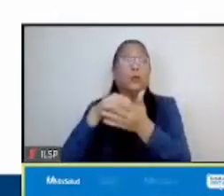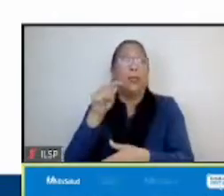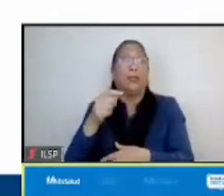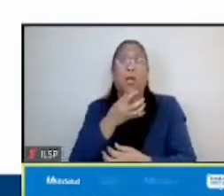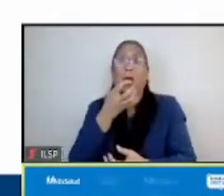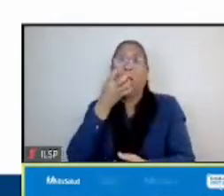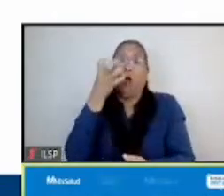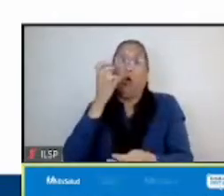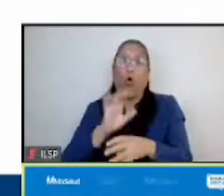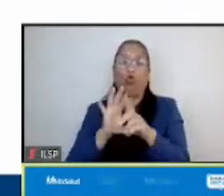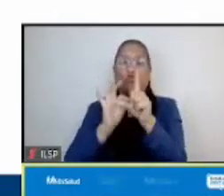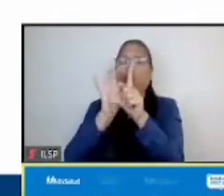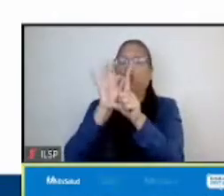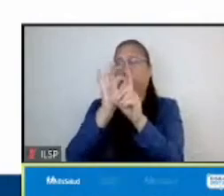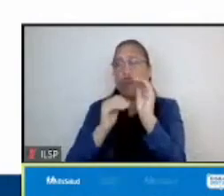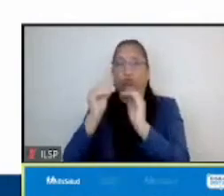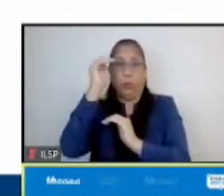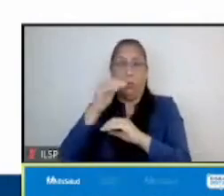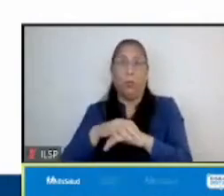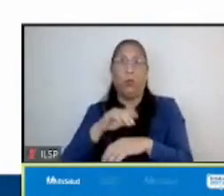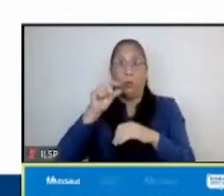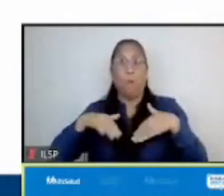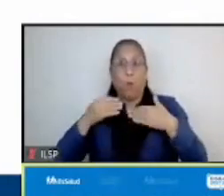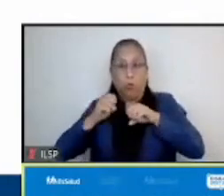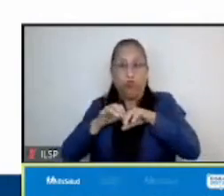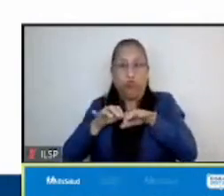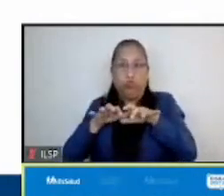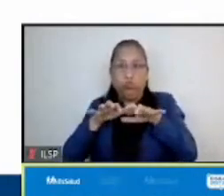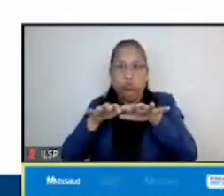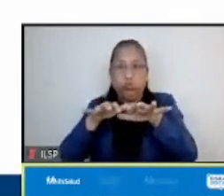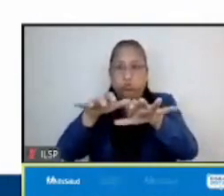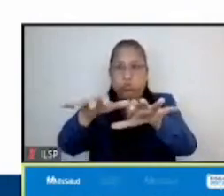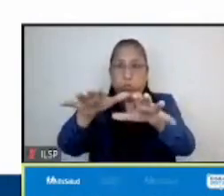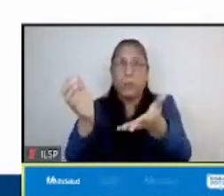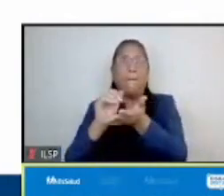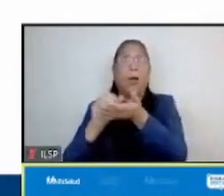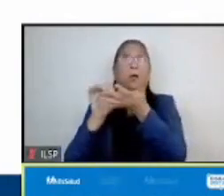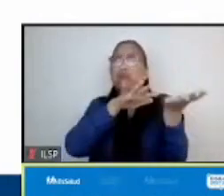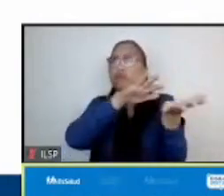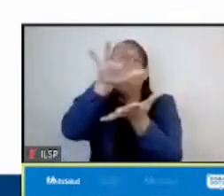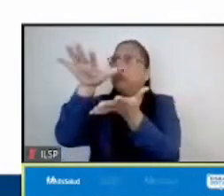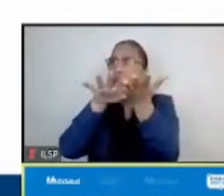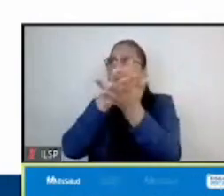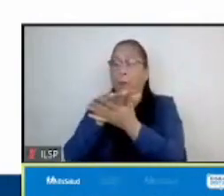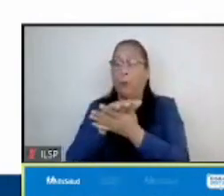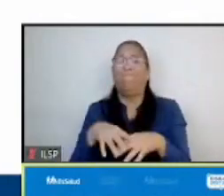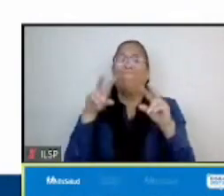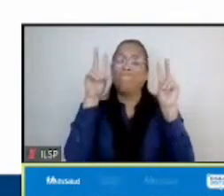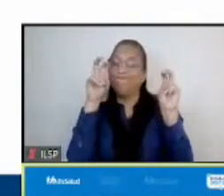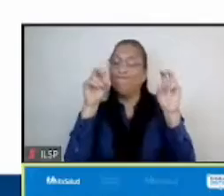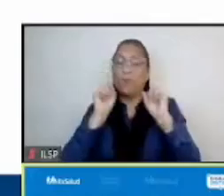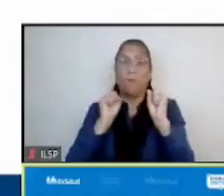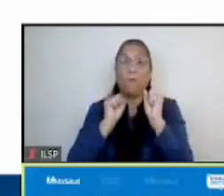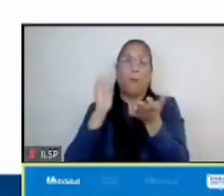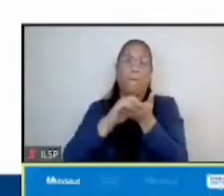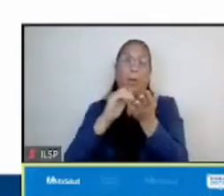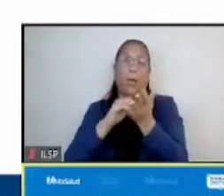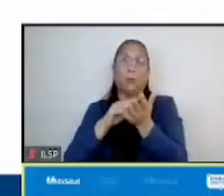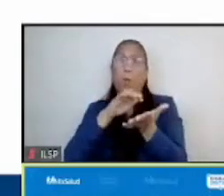la temperatura alta. Entonces se pueden replicar más fácilmente y hay más virus en el ambiente. Entonces siempre en invierno hay más virus dando vueltas y por eso podemos